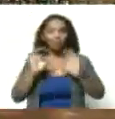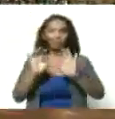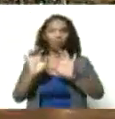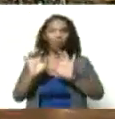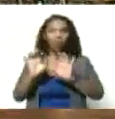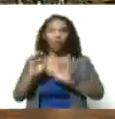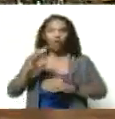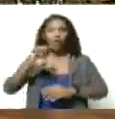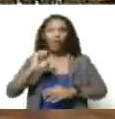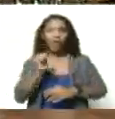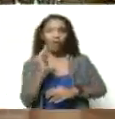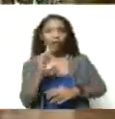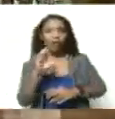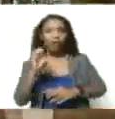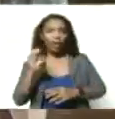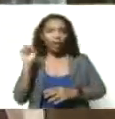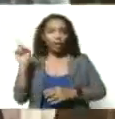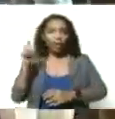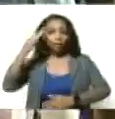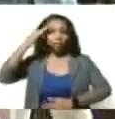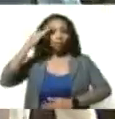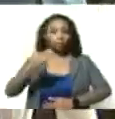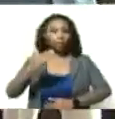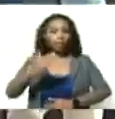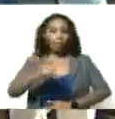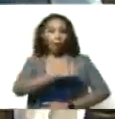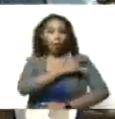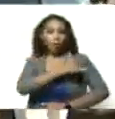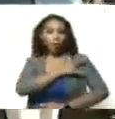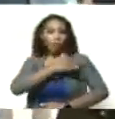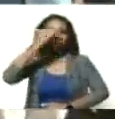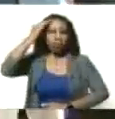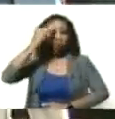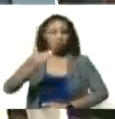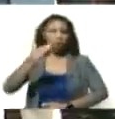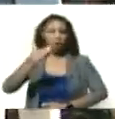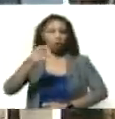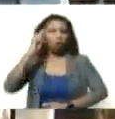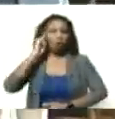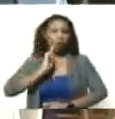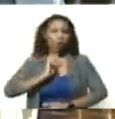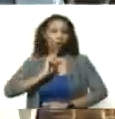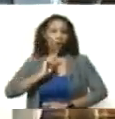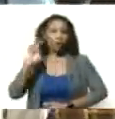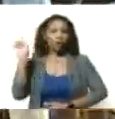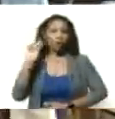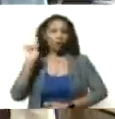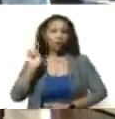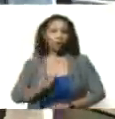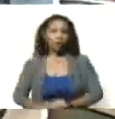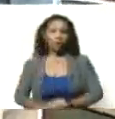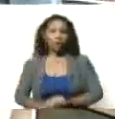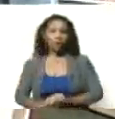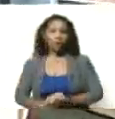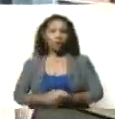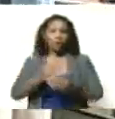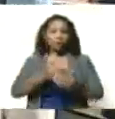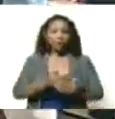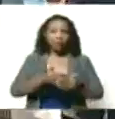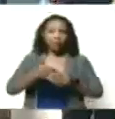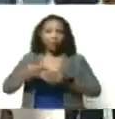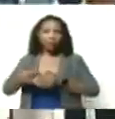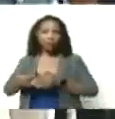Earle Herrera. Los cadetes de la Universidad Militar Bolivariana de Venezuela retirarán del